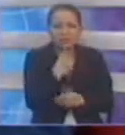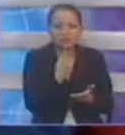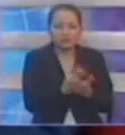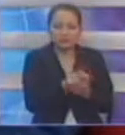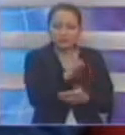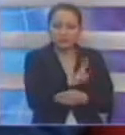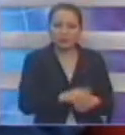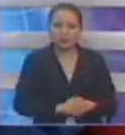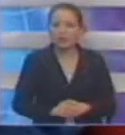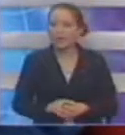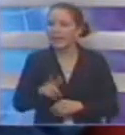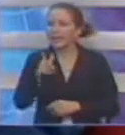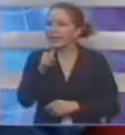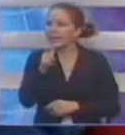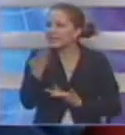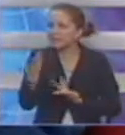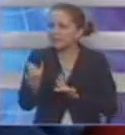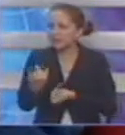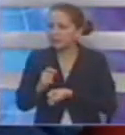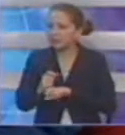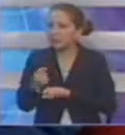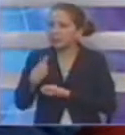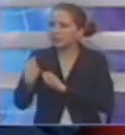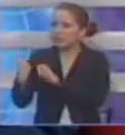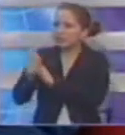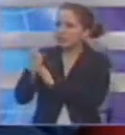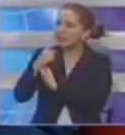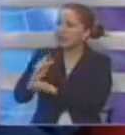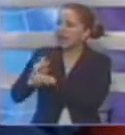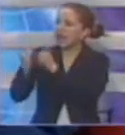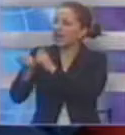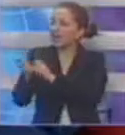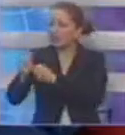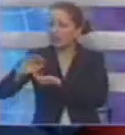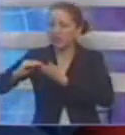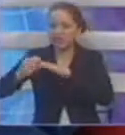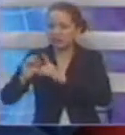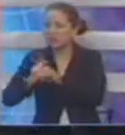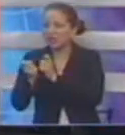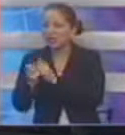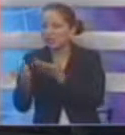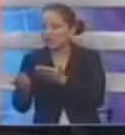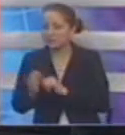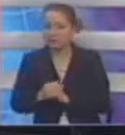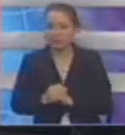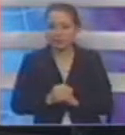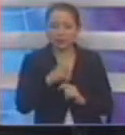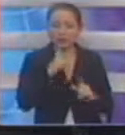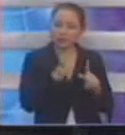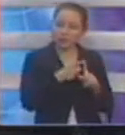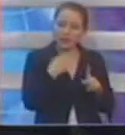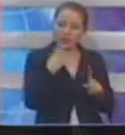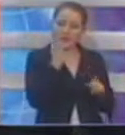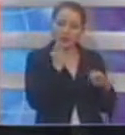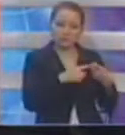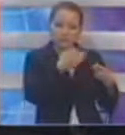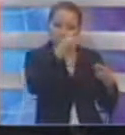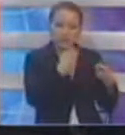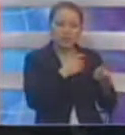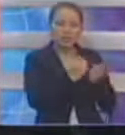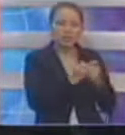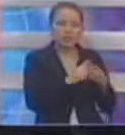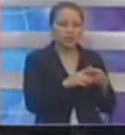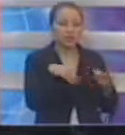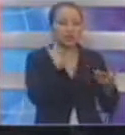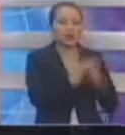que cambie un poco su decisión de abandonar el comunismo? Bueno, la primera experiencia que me afecta, pero no es decisiva, es cuando yo cruzo el